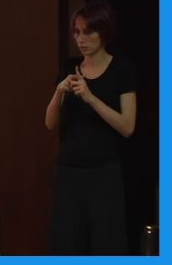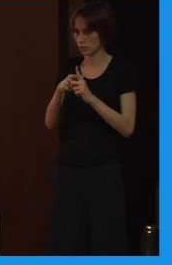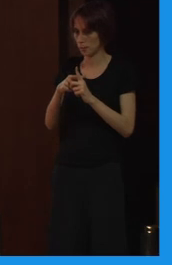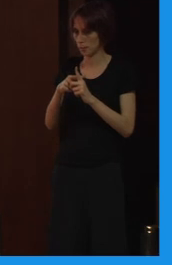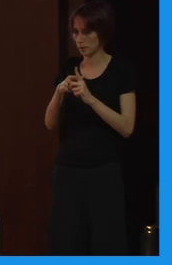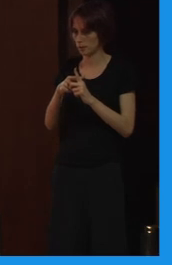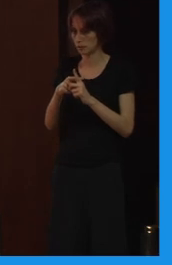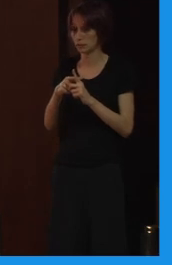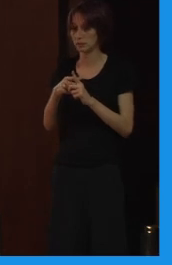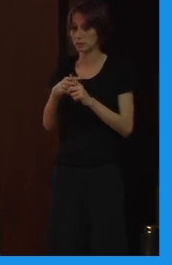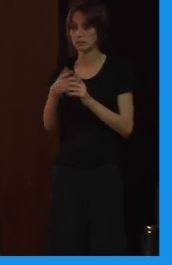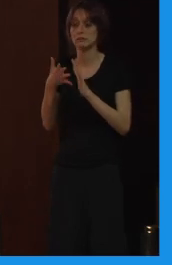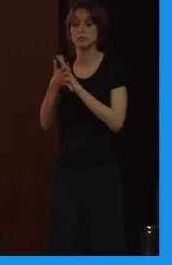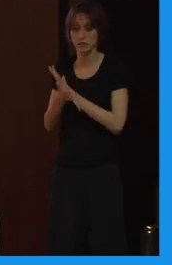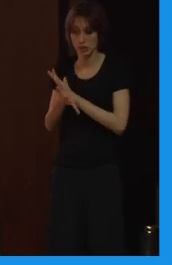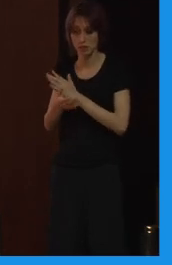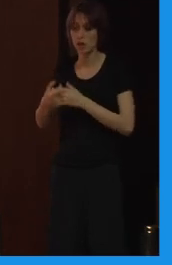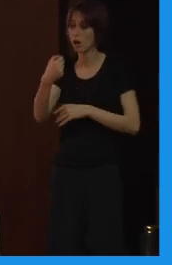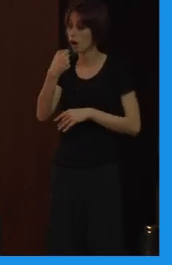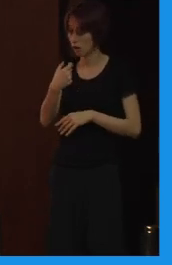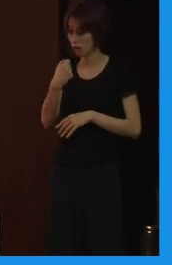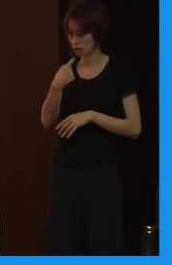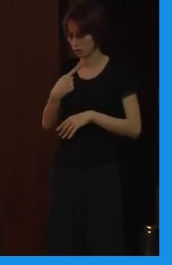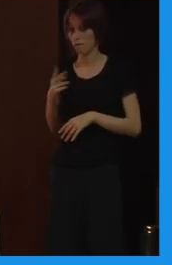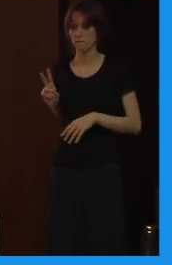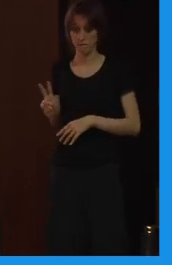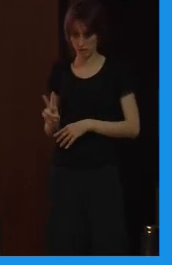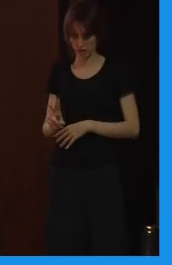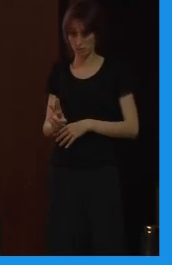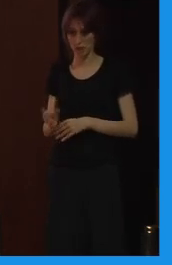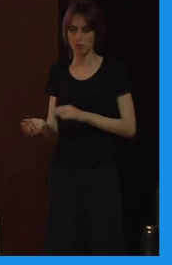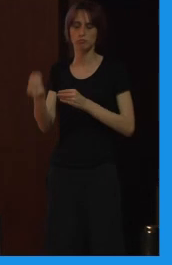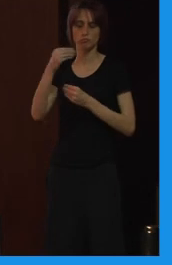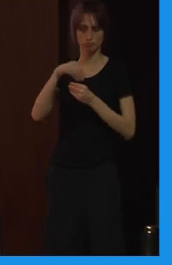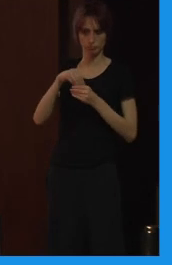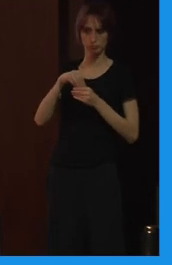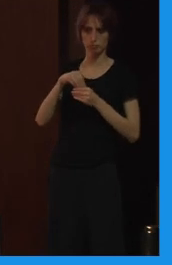de estos oligoelementos, que pueden tenerlo, mejorarían con una suplementación.